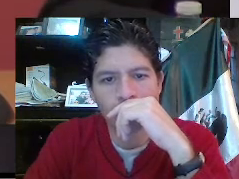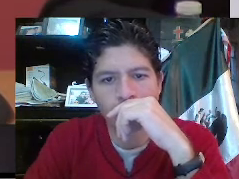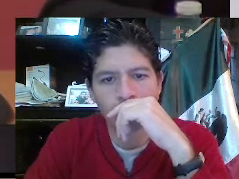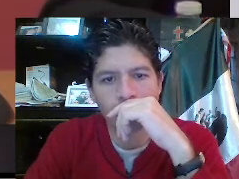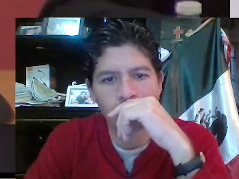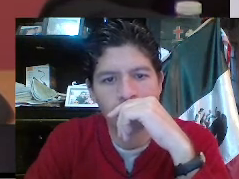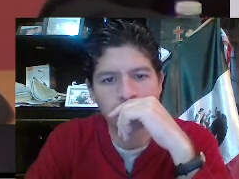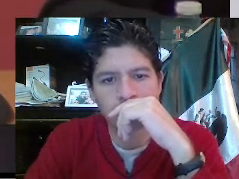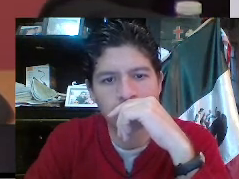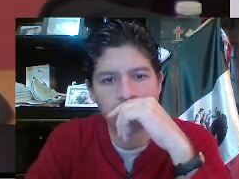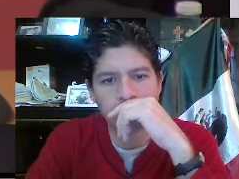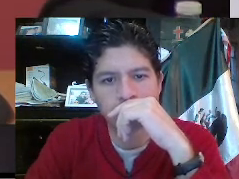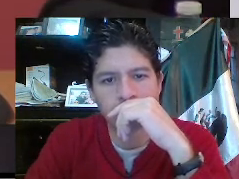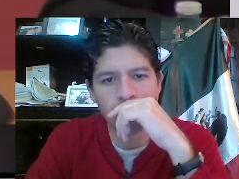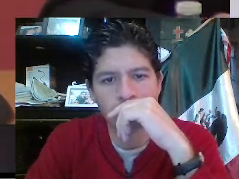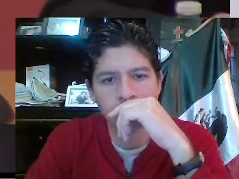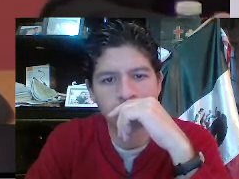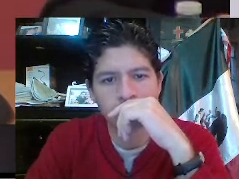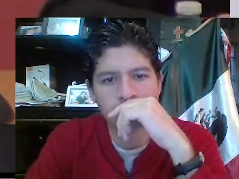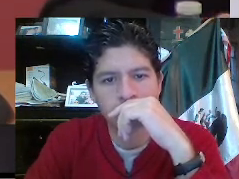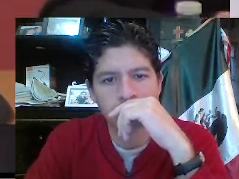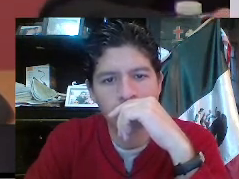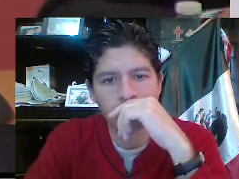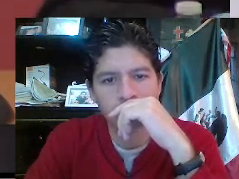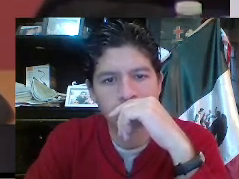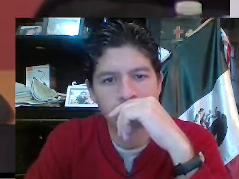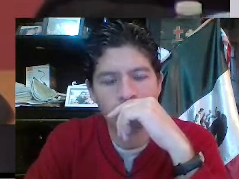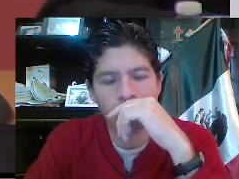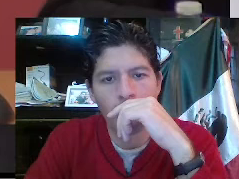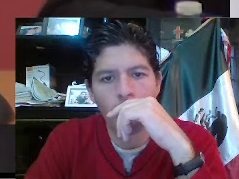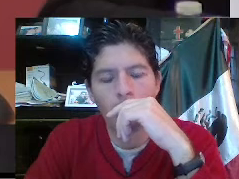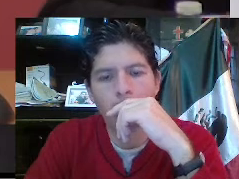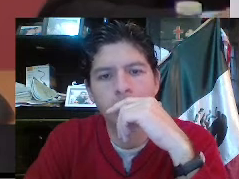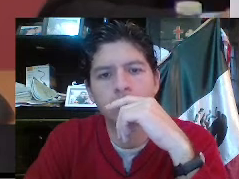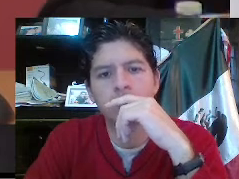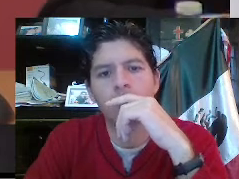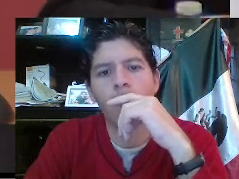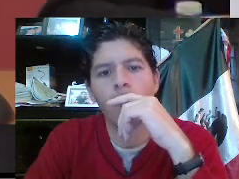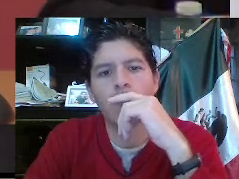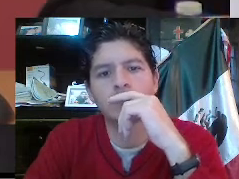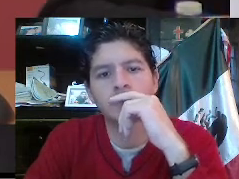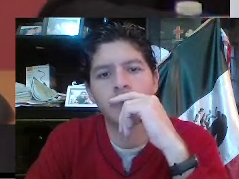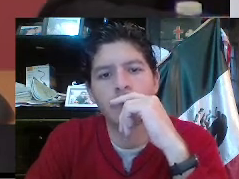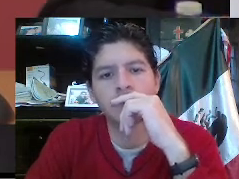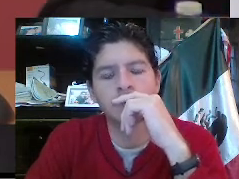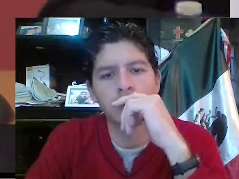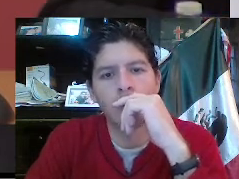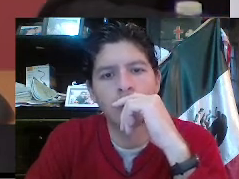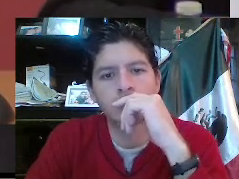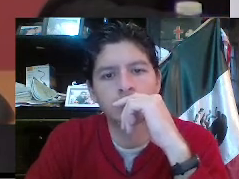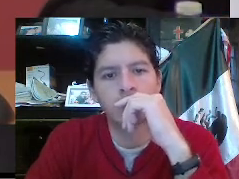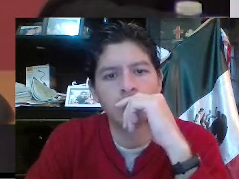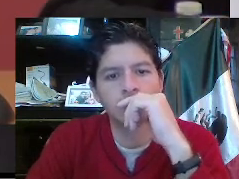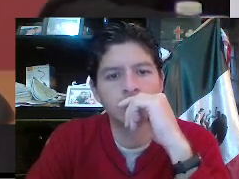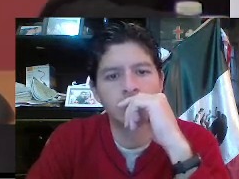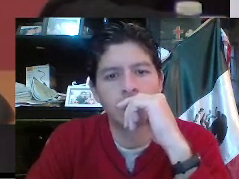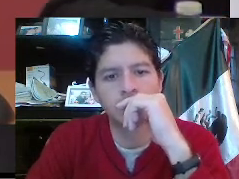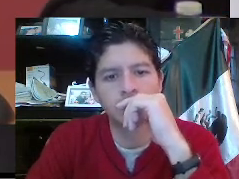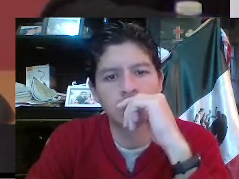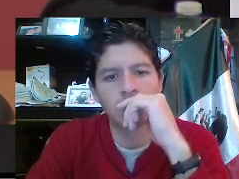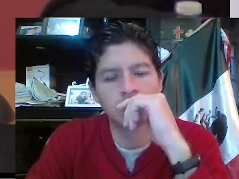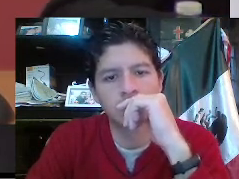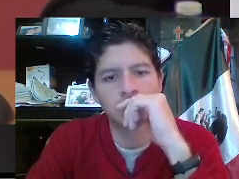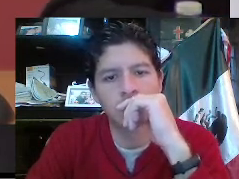A través de estos contratos, la CFE les paga los cargos fijos, incluso si sus centrales no son despachadas, tienen garantizada